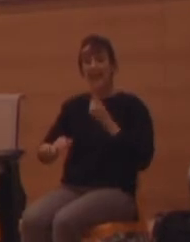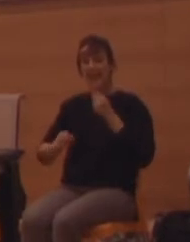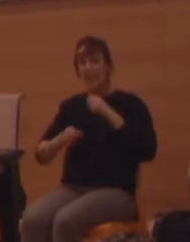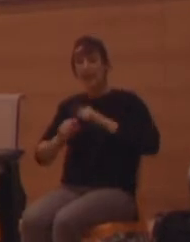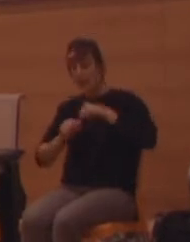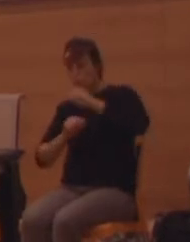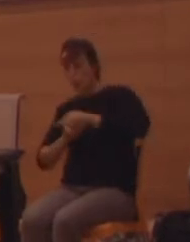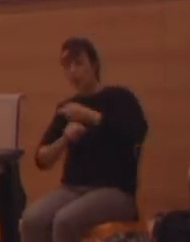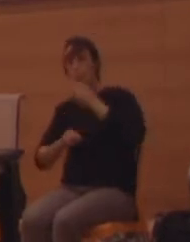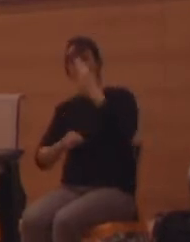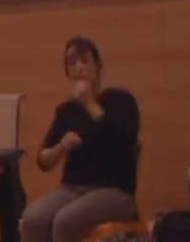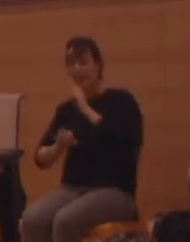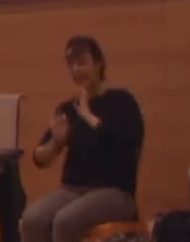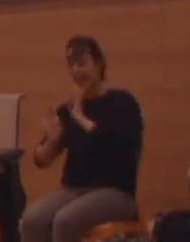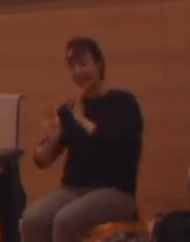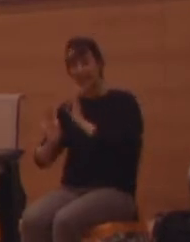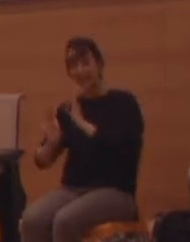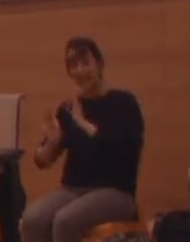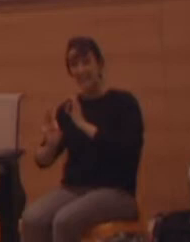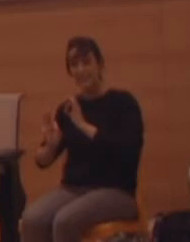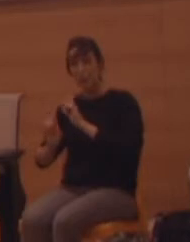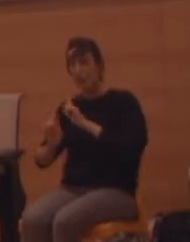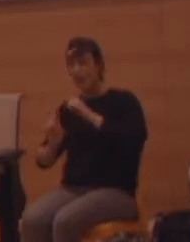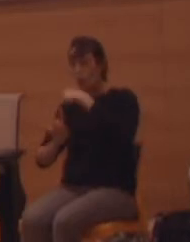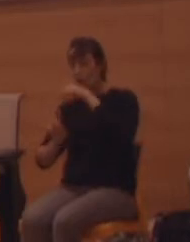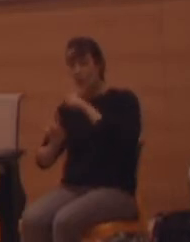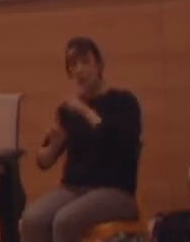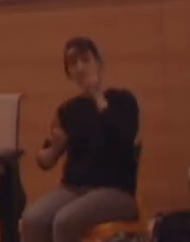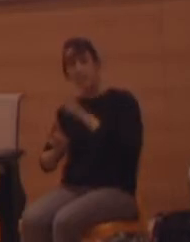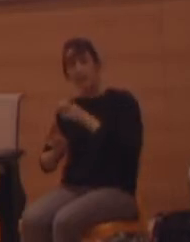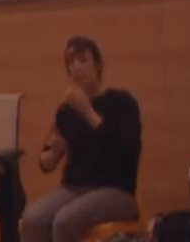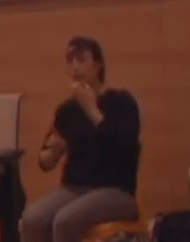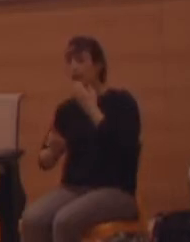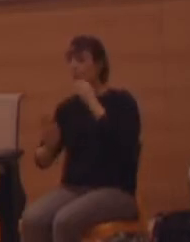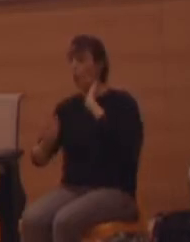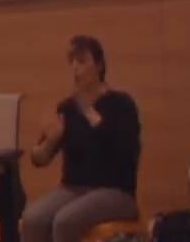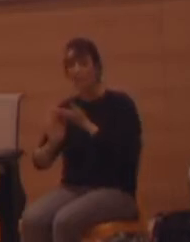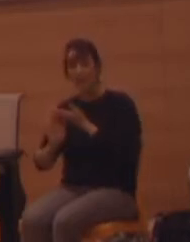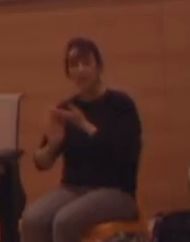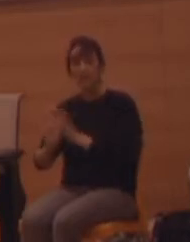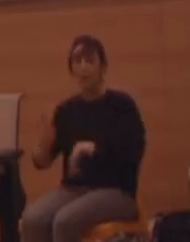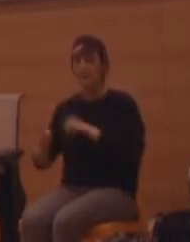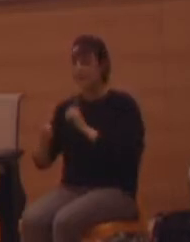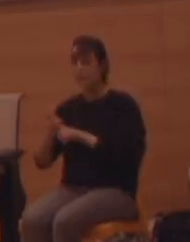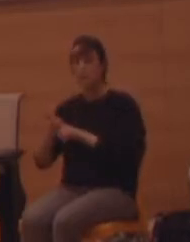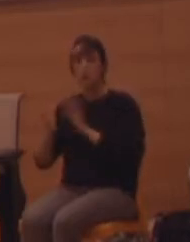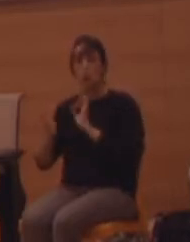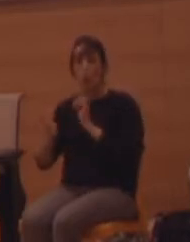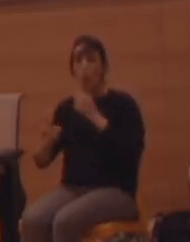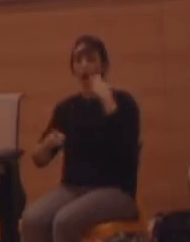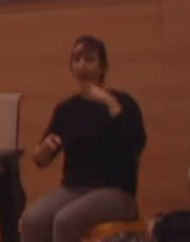le vamos a añadir una serie de factores desencadenantes de lesiones como traumatismos, higiene incorrecta, calzado